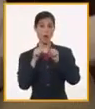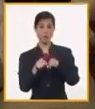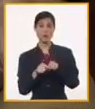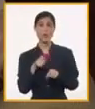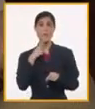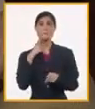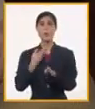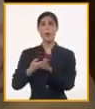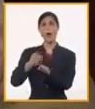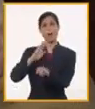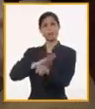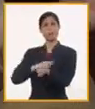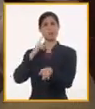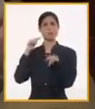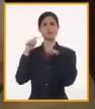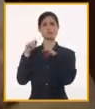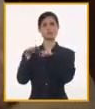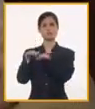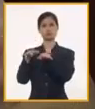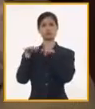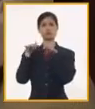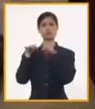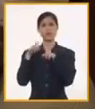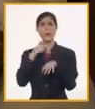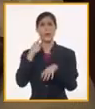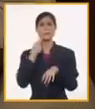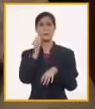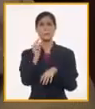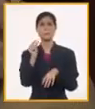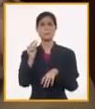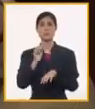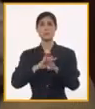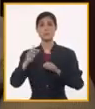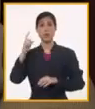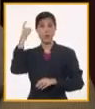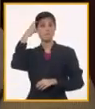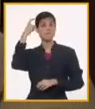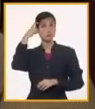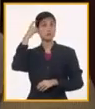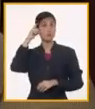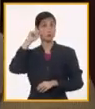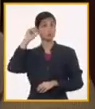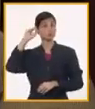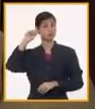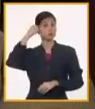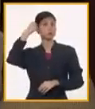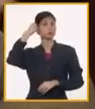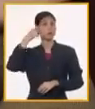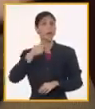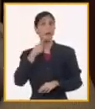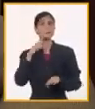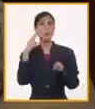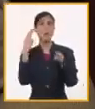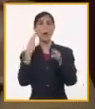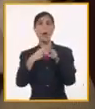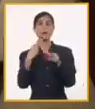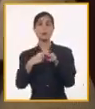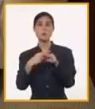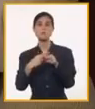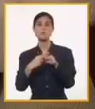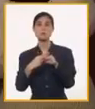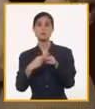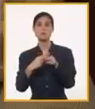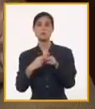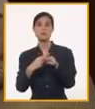había, él lo había agarrado con 3 o 4, lo habían traído, porque el tipo tenía memoria, ¿sabes? Cuando vio los 2 apellidos. Digo, a tu